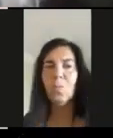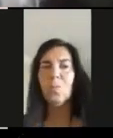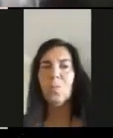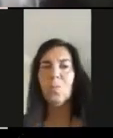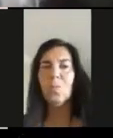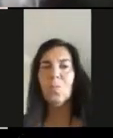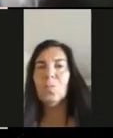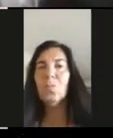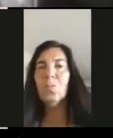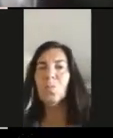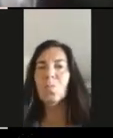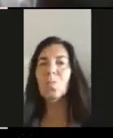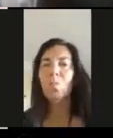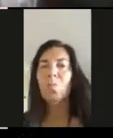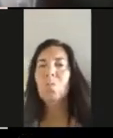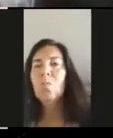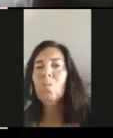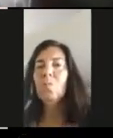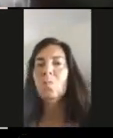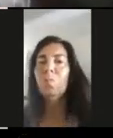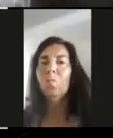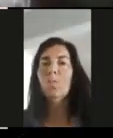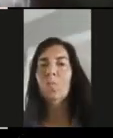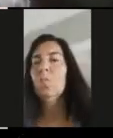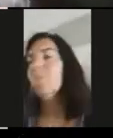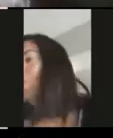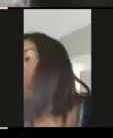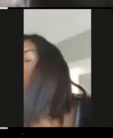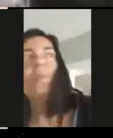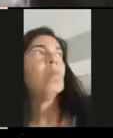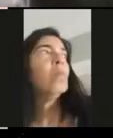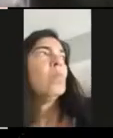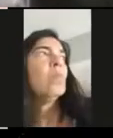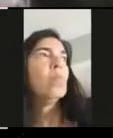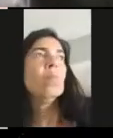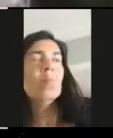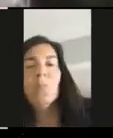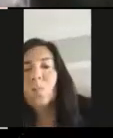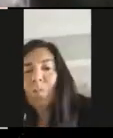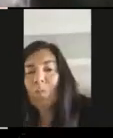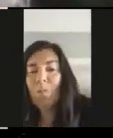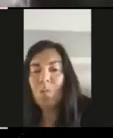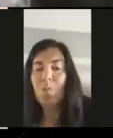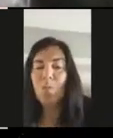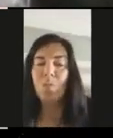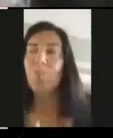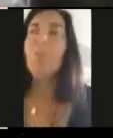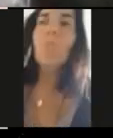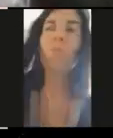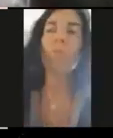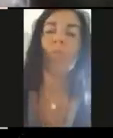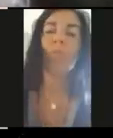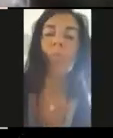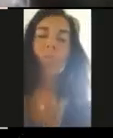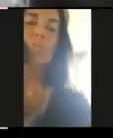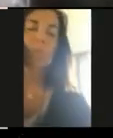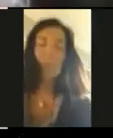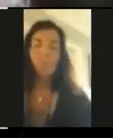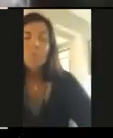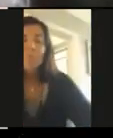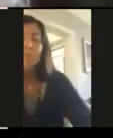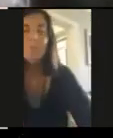alto ideal de justicia su padre como habíamos dicho era un revolucionario había sido